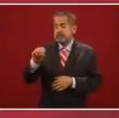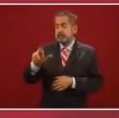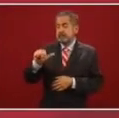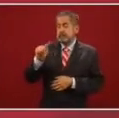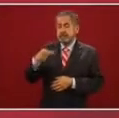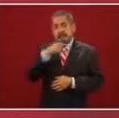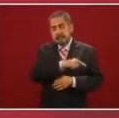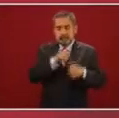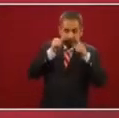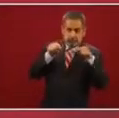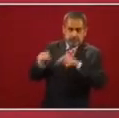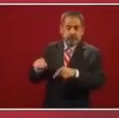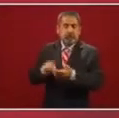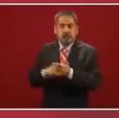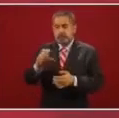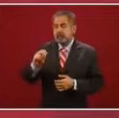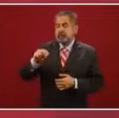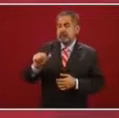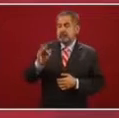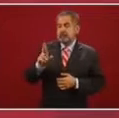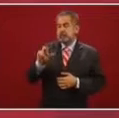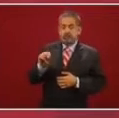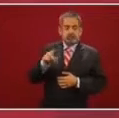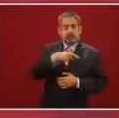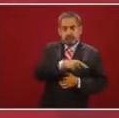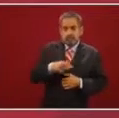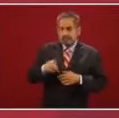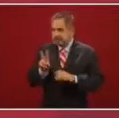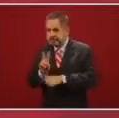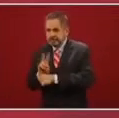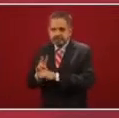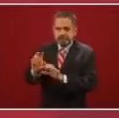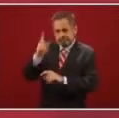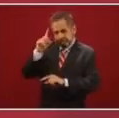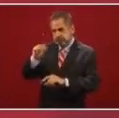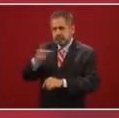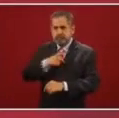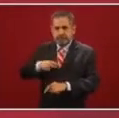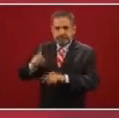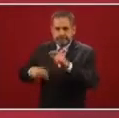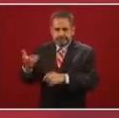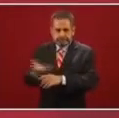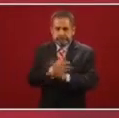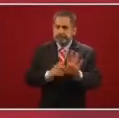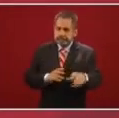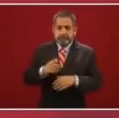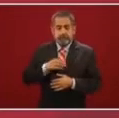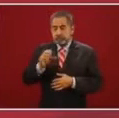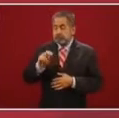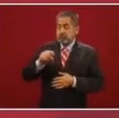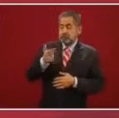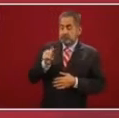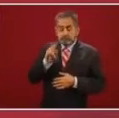pues trabaja por medio de CONAFOR en el control de la erosión. Efectivamente es un problema que Conagua ha venido